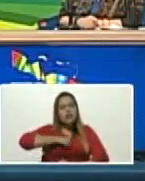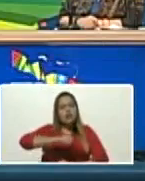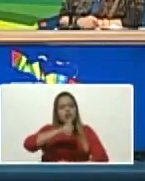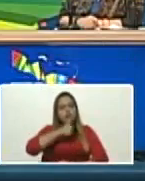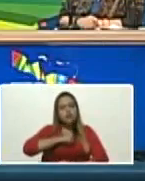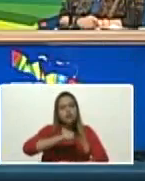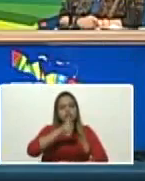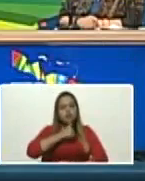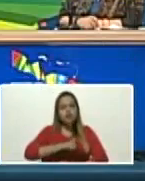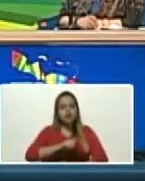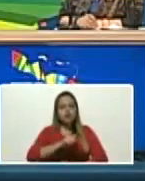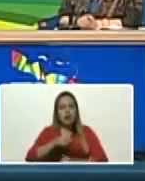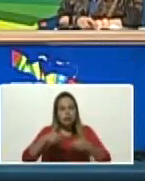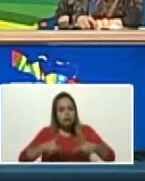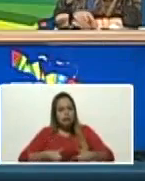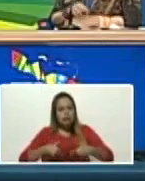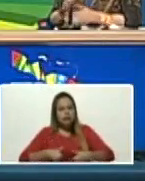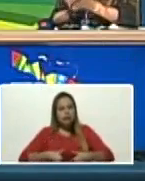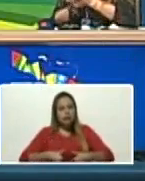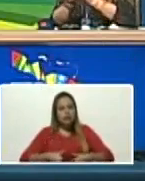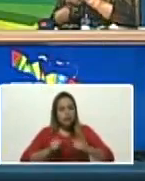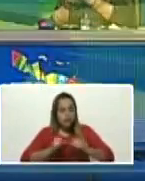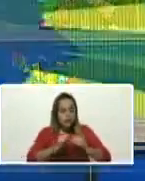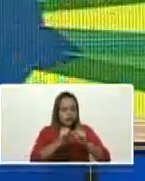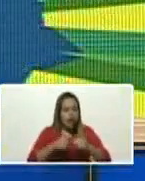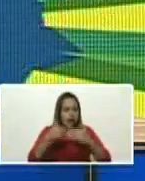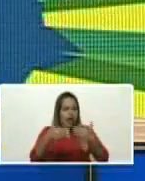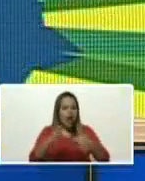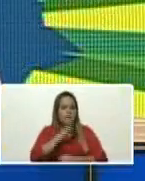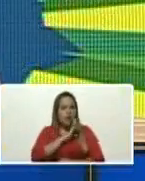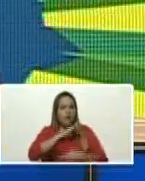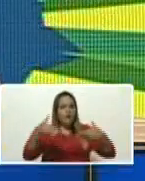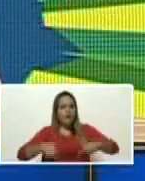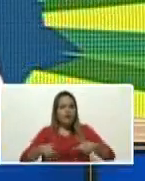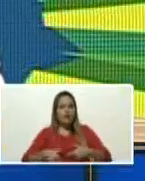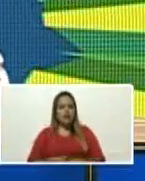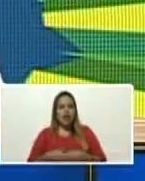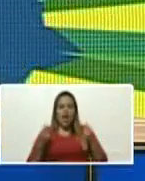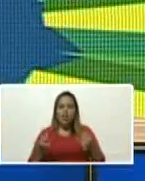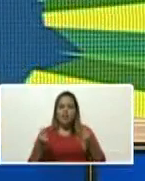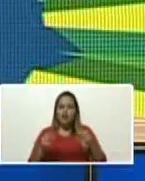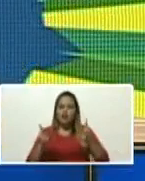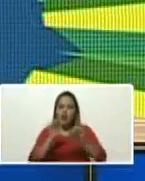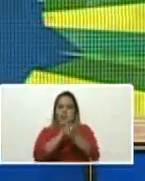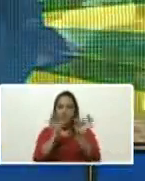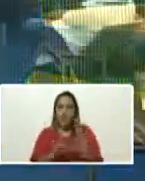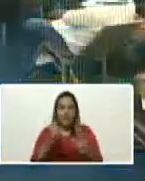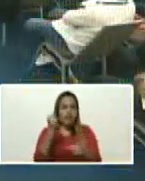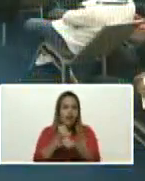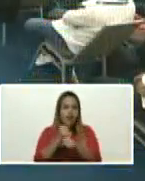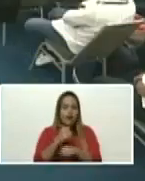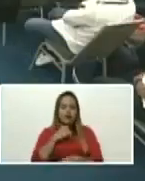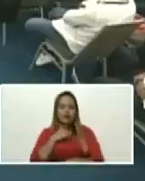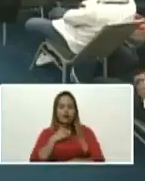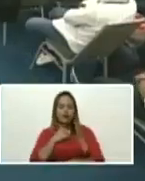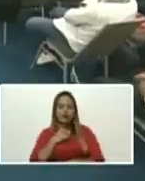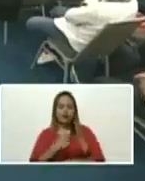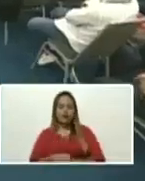y resistir y salir adelante con sus propios esfuerzos, activando nuevas fuerzas productivas,